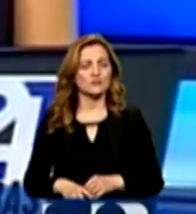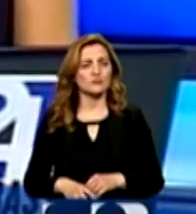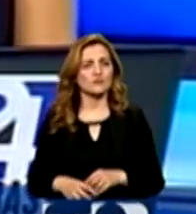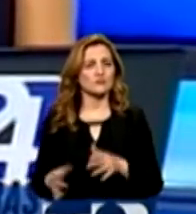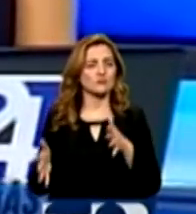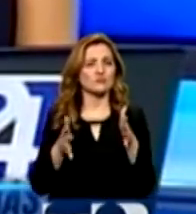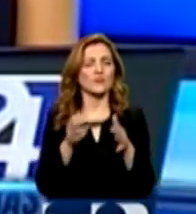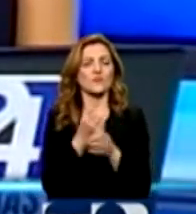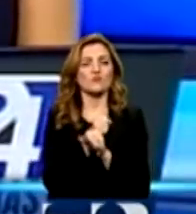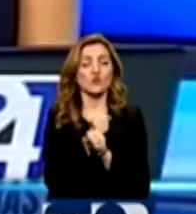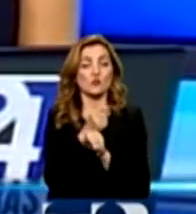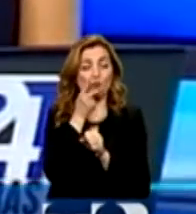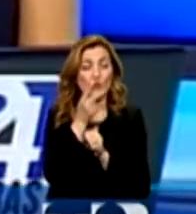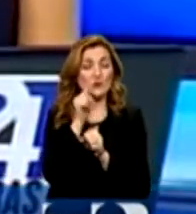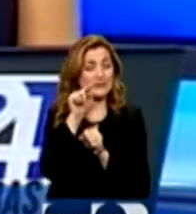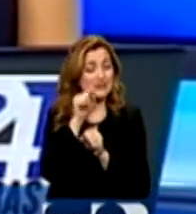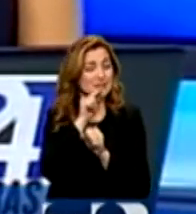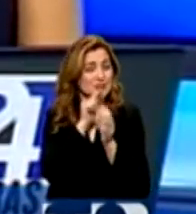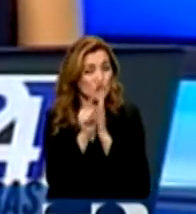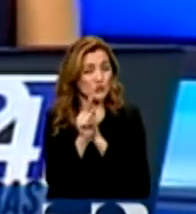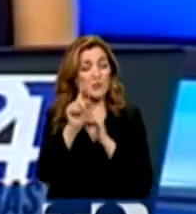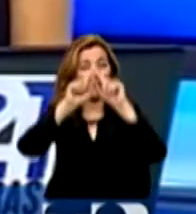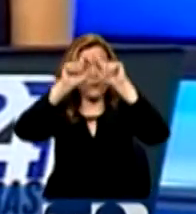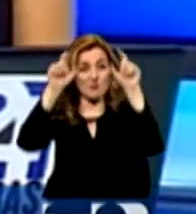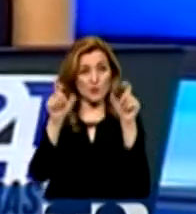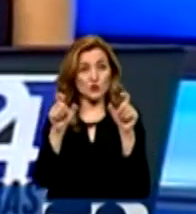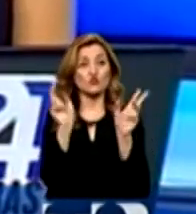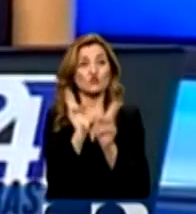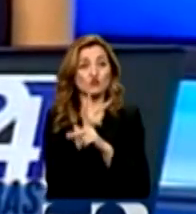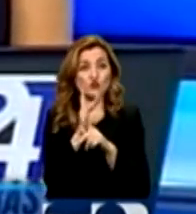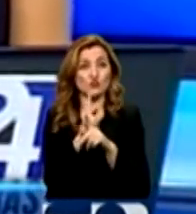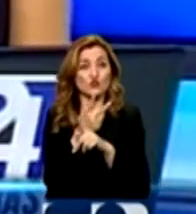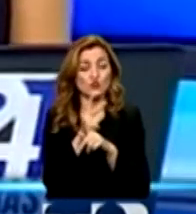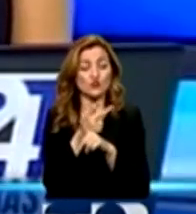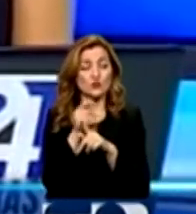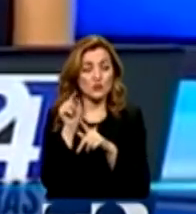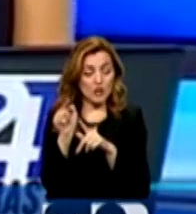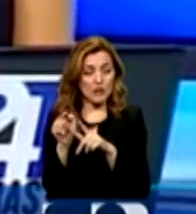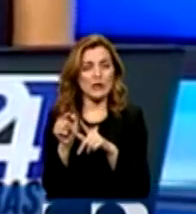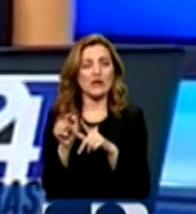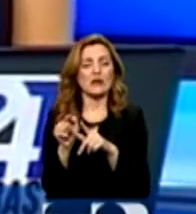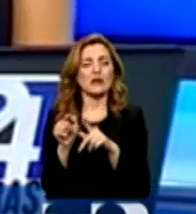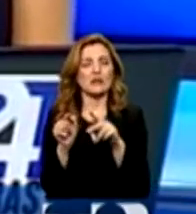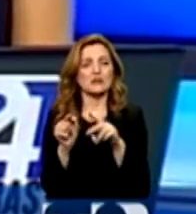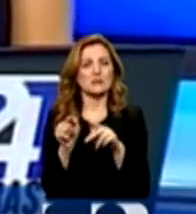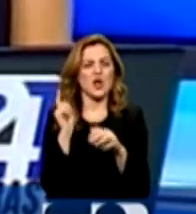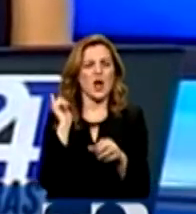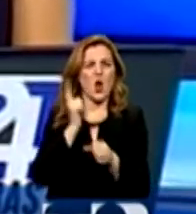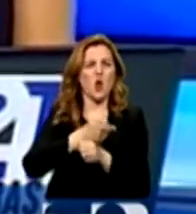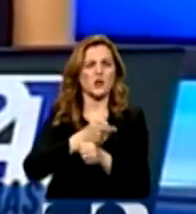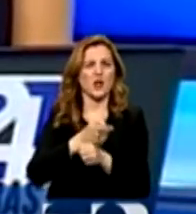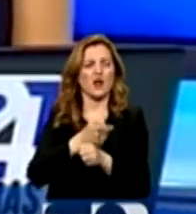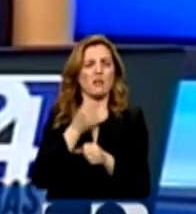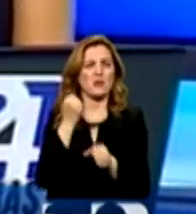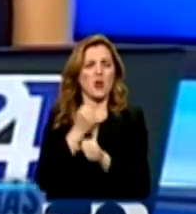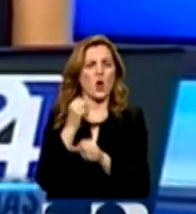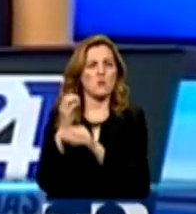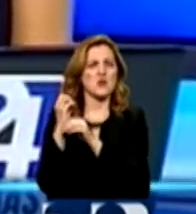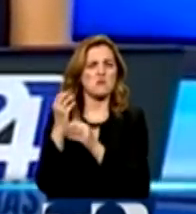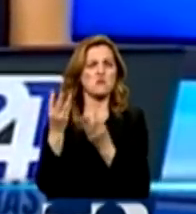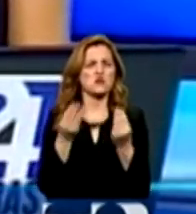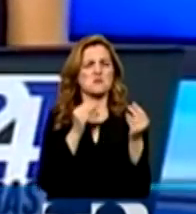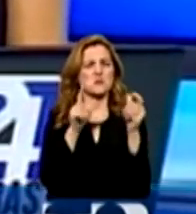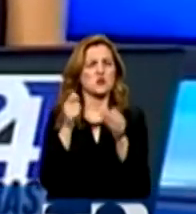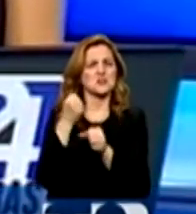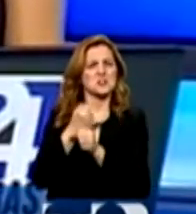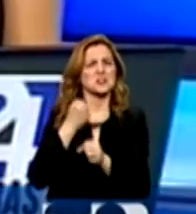La Defensoría del Pueblo denunció que la empresa productora de abacá Furukawa mantiene en condición de esclavitud moderna a centenares de personas que